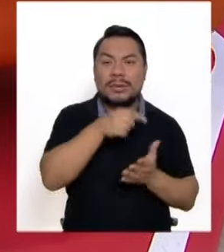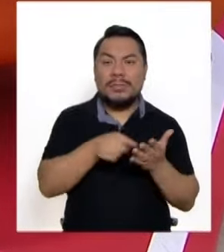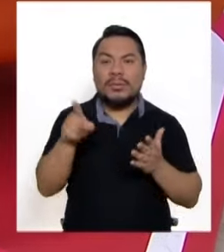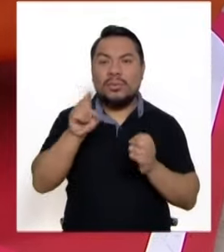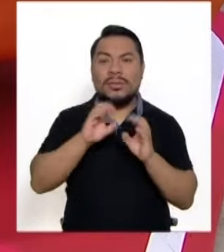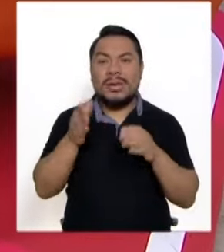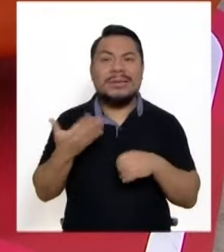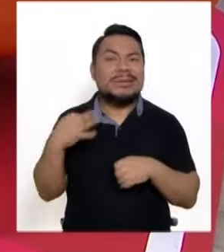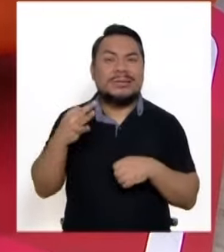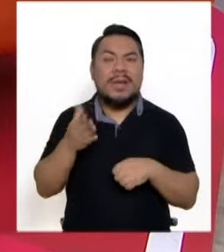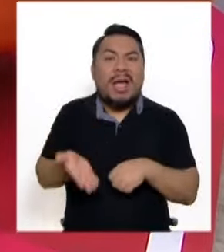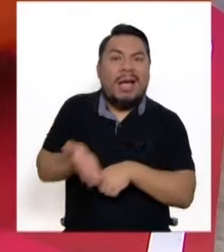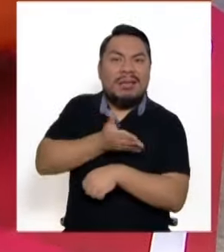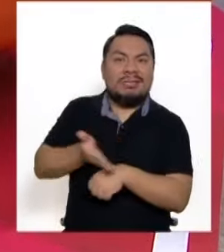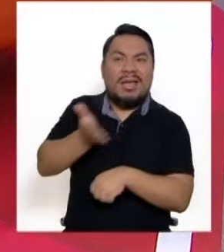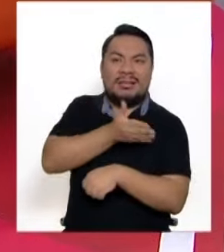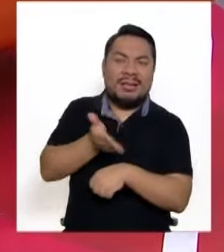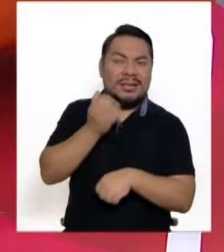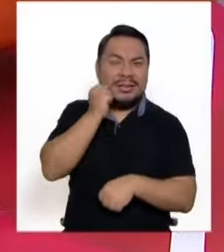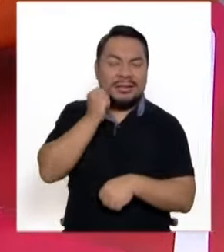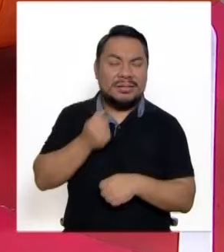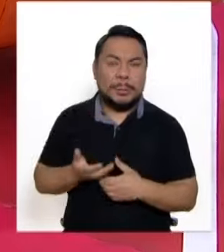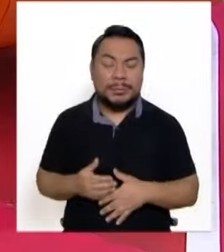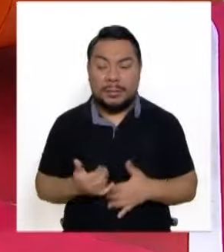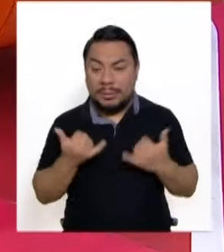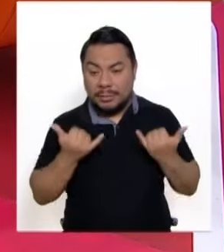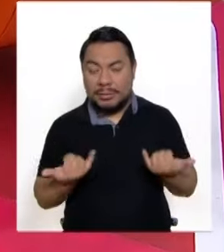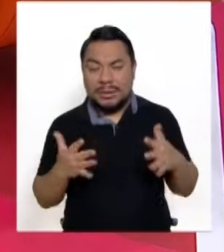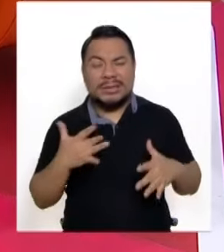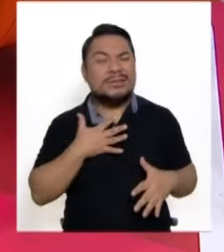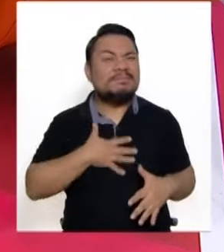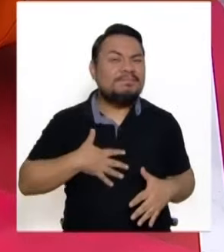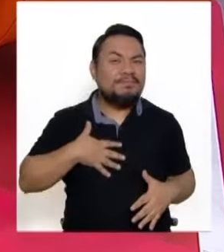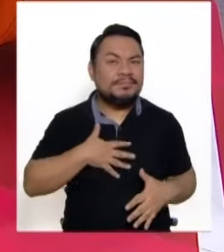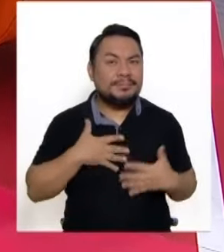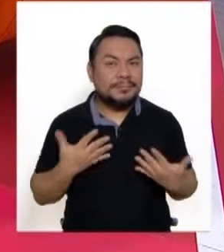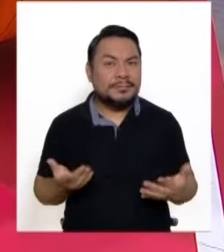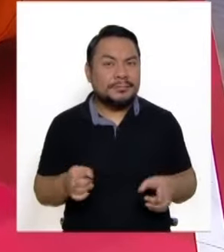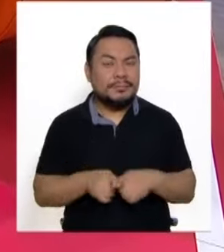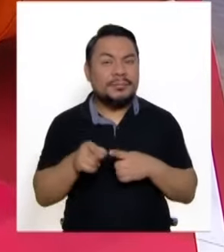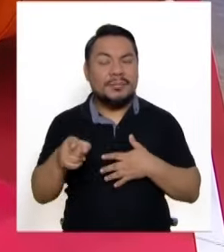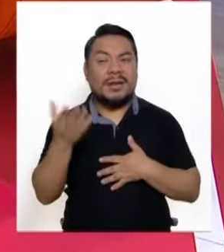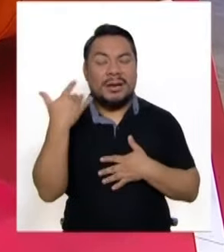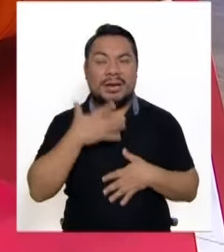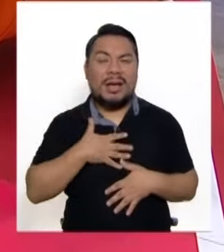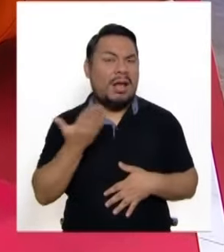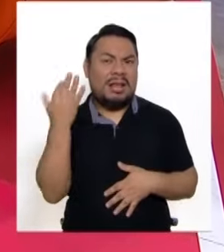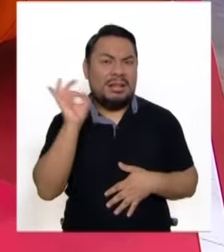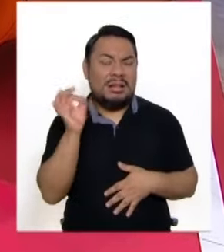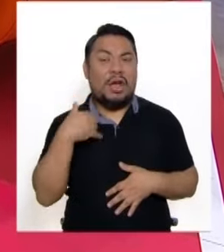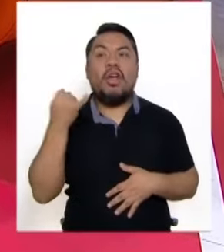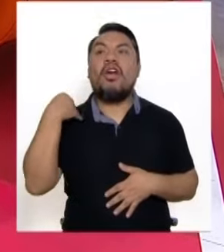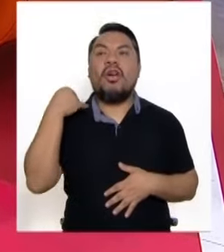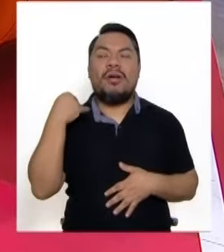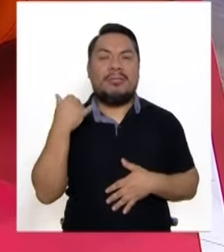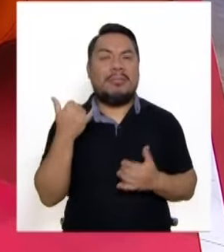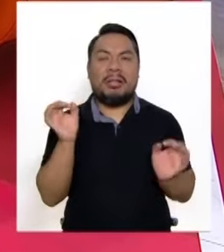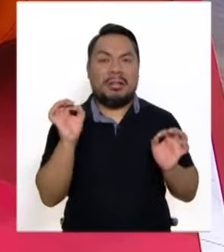días. Y ahora tengo los malestares de una menstruación que no tenía pues cuando era más joven.